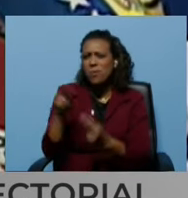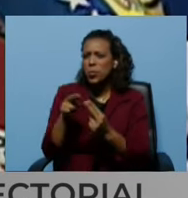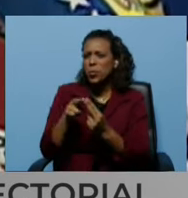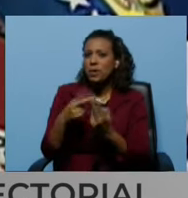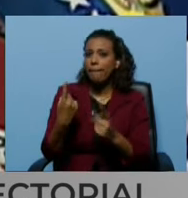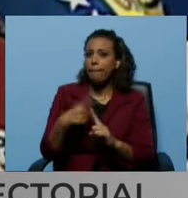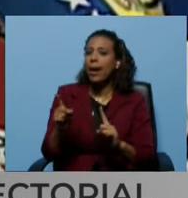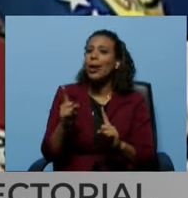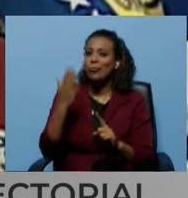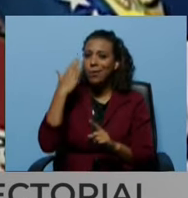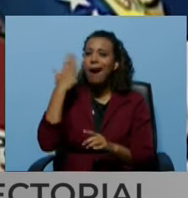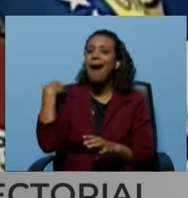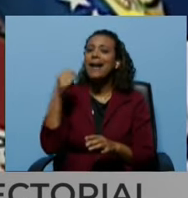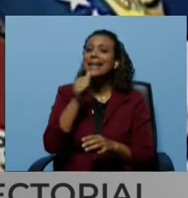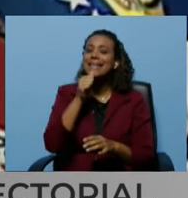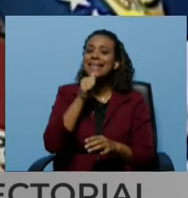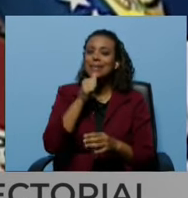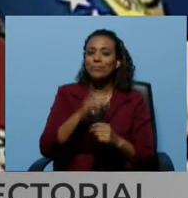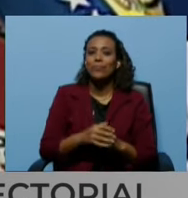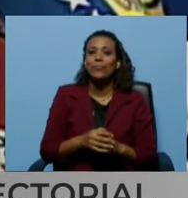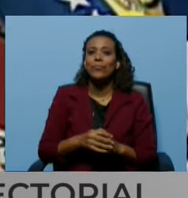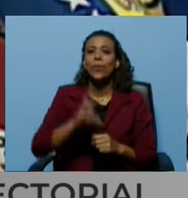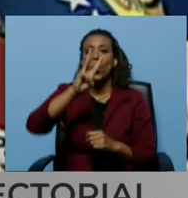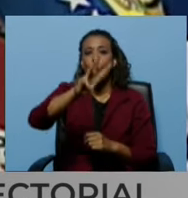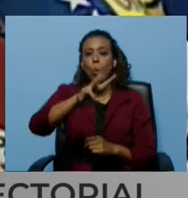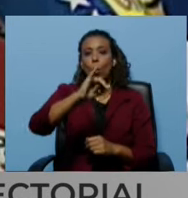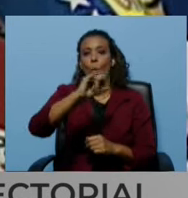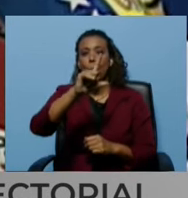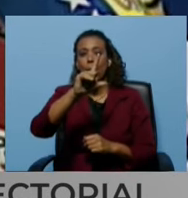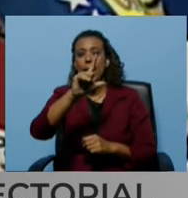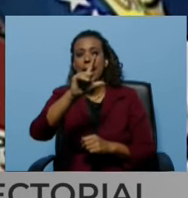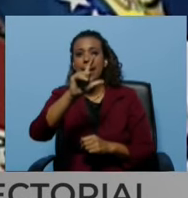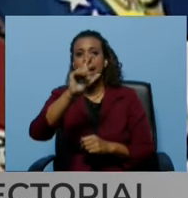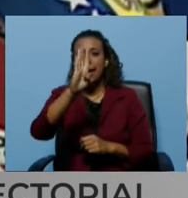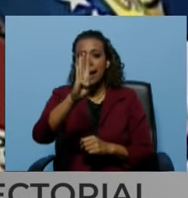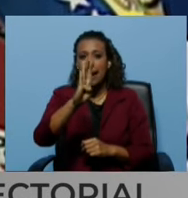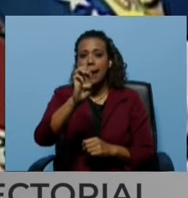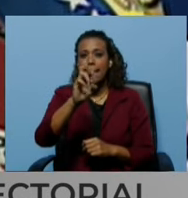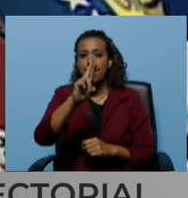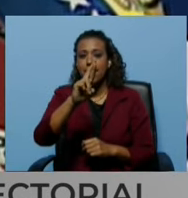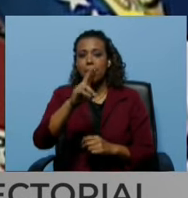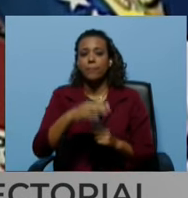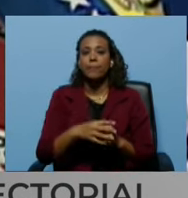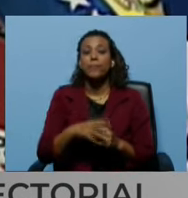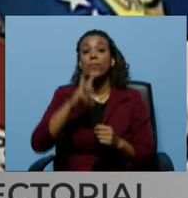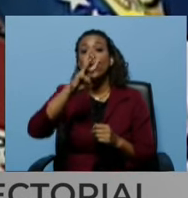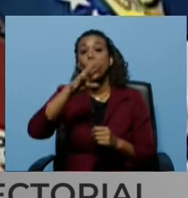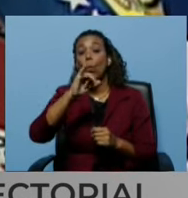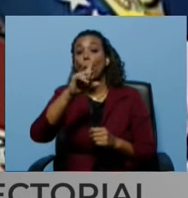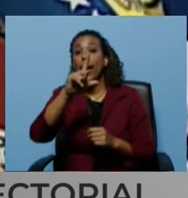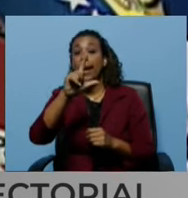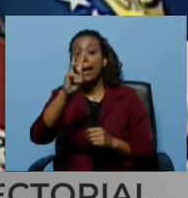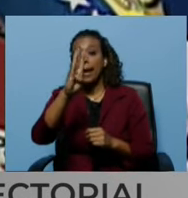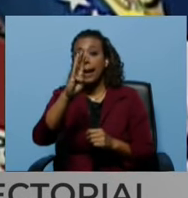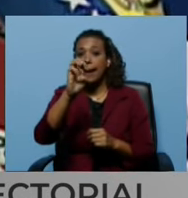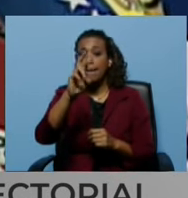pero que ya ustedes van a ver quién es. Se llama Wilber Joseph Castañeda. Wilber Joseph